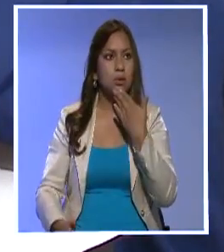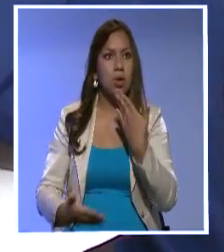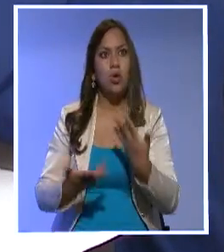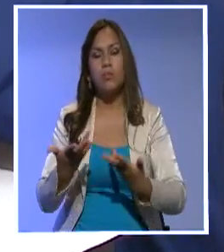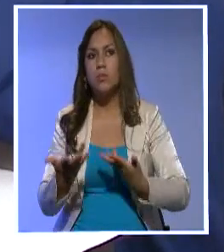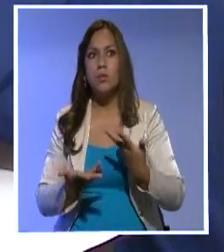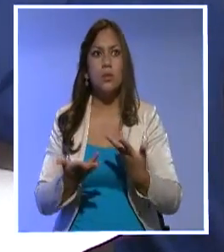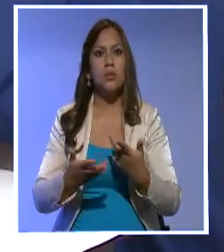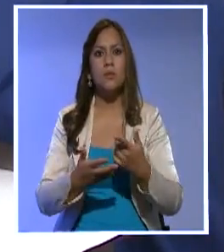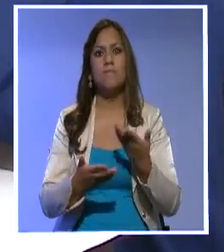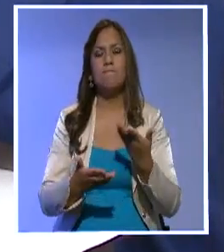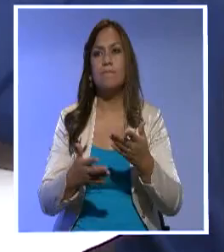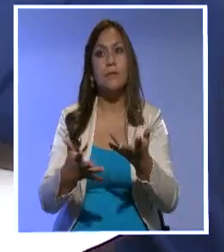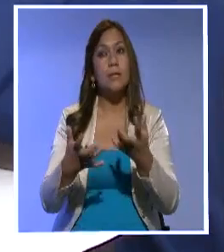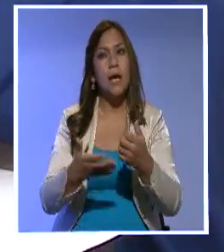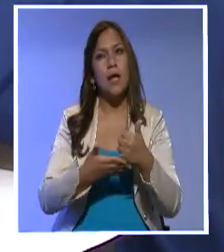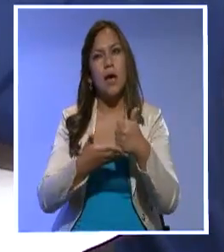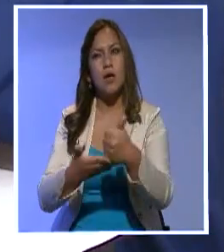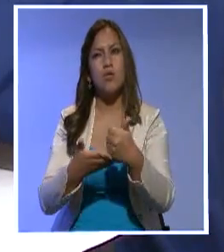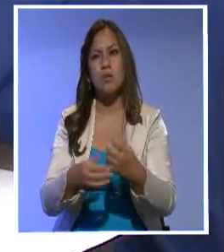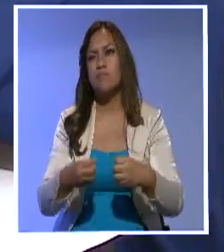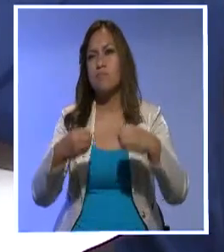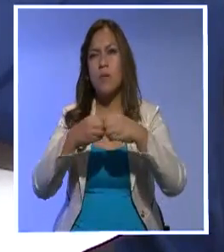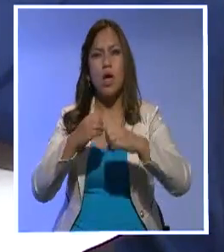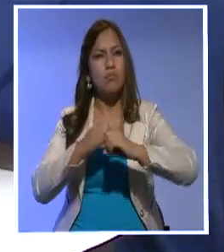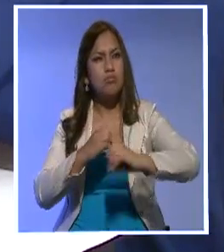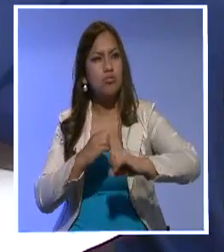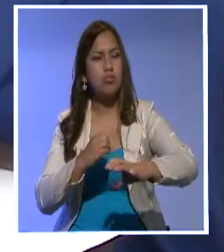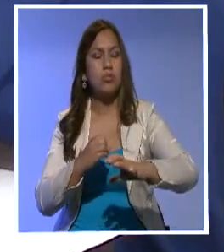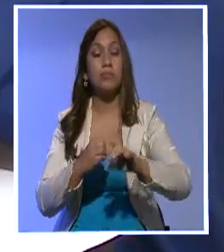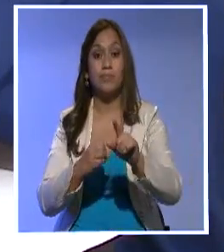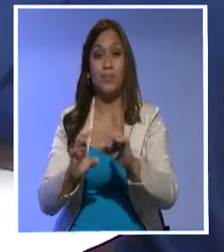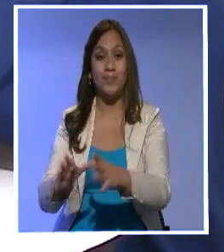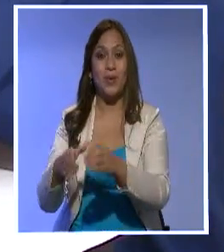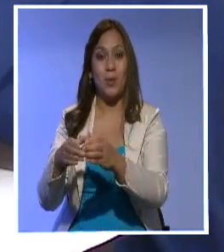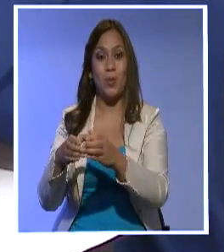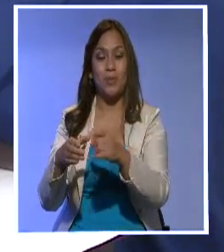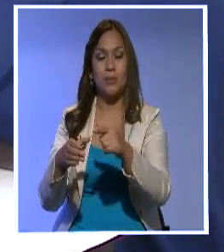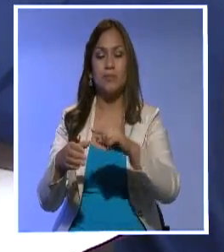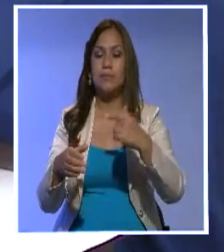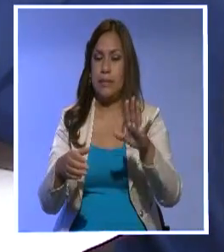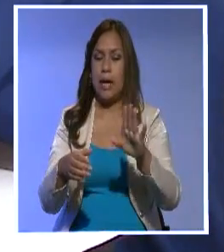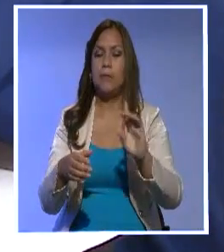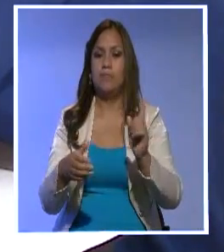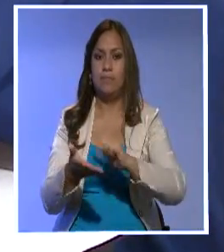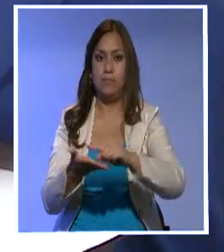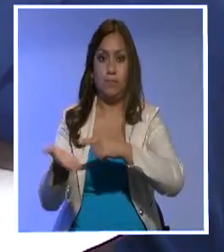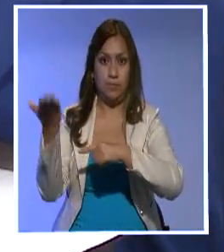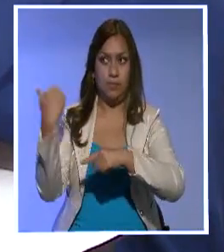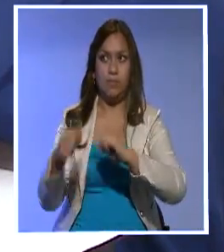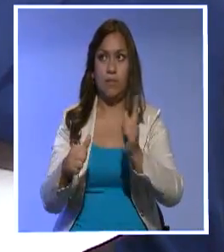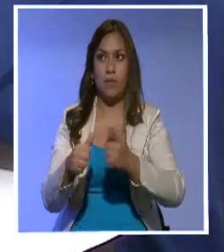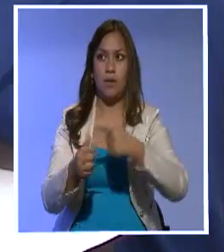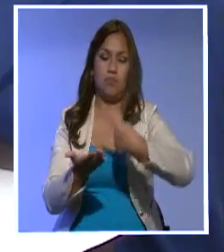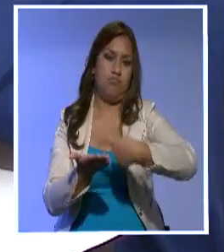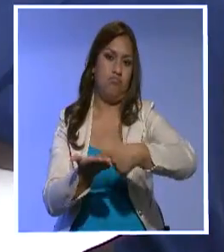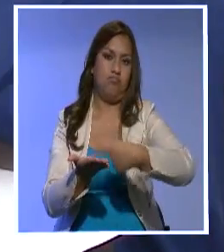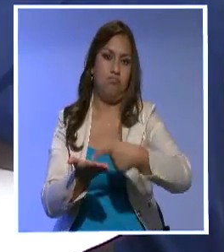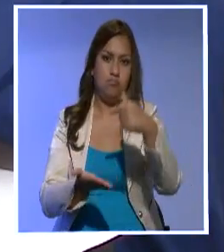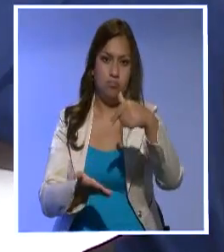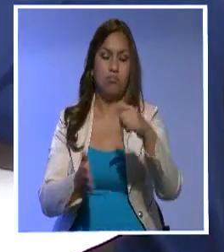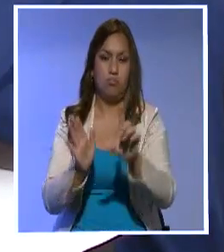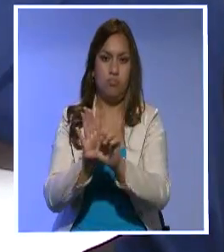para poder fortalecerlo así como la comisión y la semana pasada ya tuvimos el primer debate de esta ley que ha sido